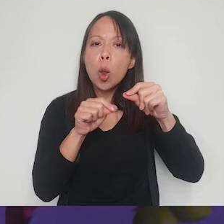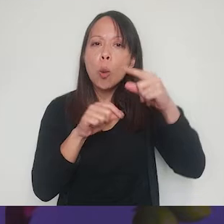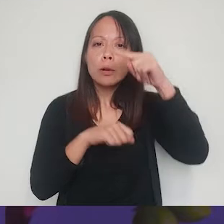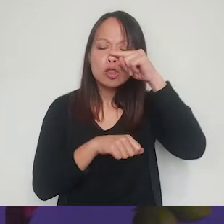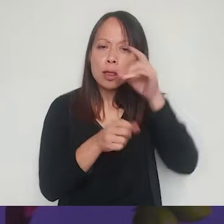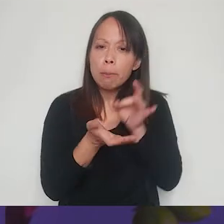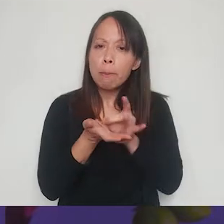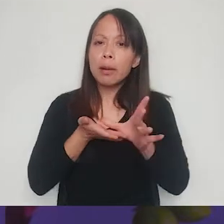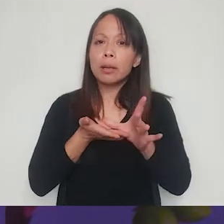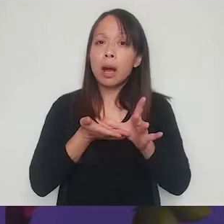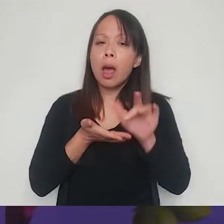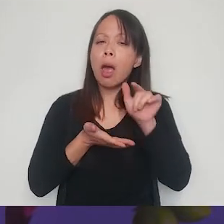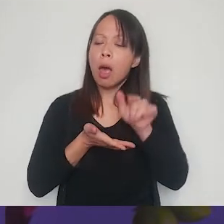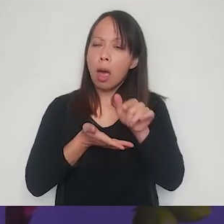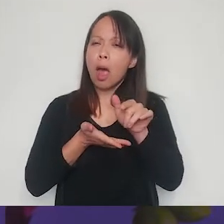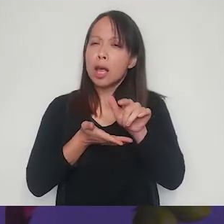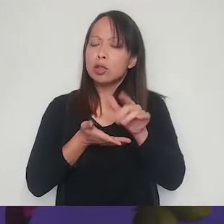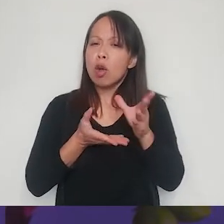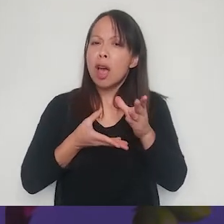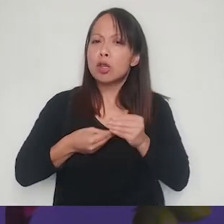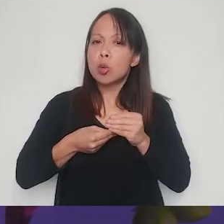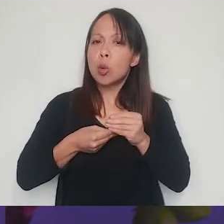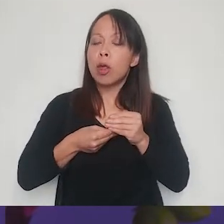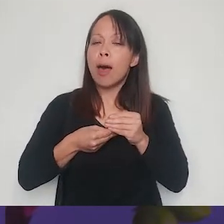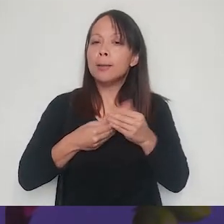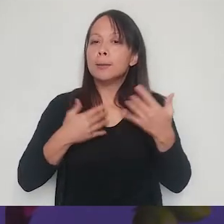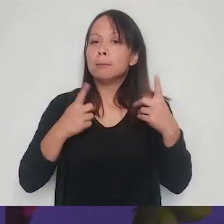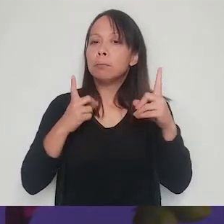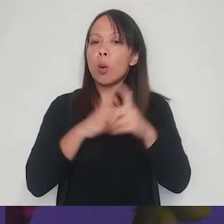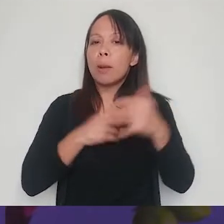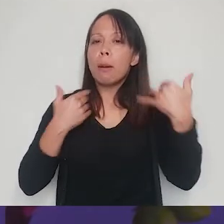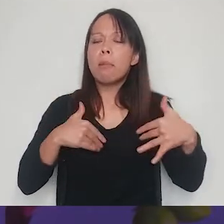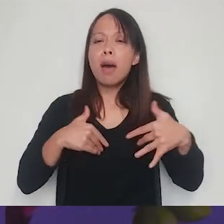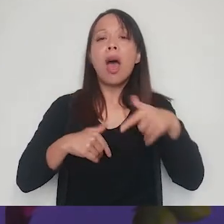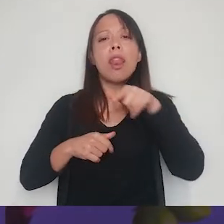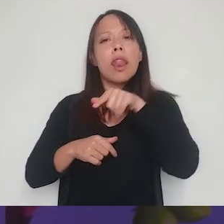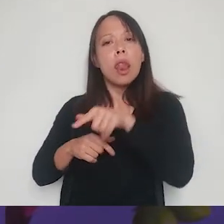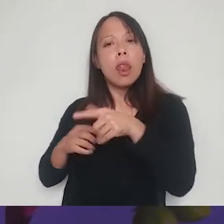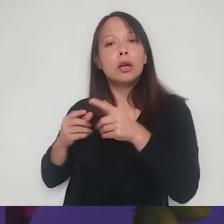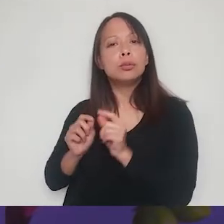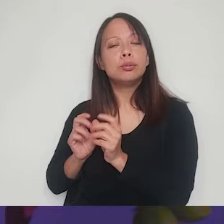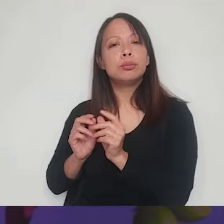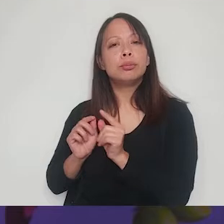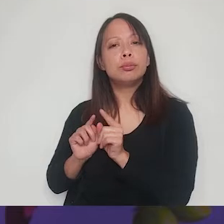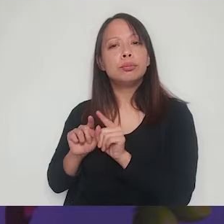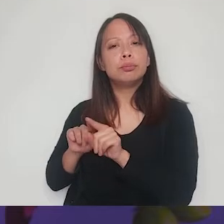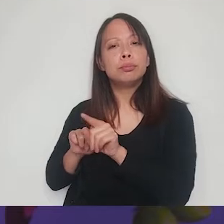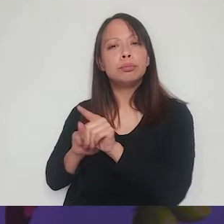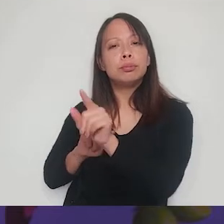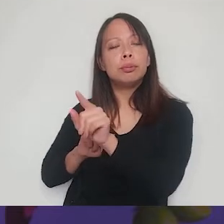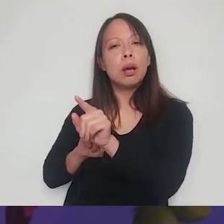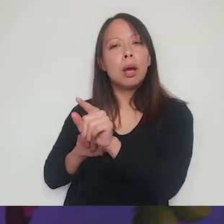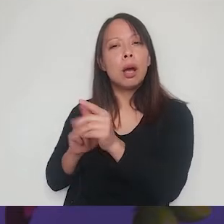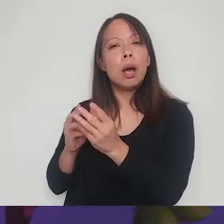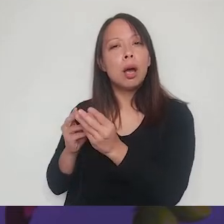también a nivel de todo el genoma, no solamente con una polimerasa lenta, sino con una rápida. La lenta lo incluye menos al